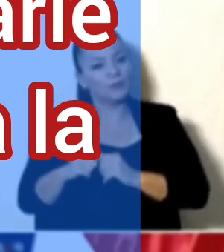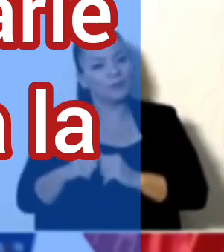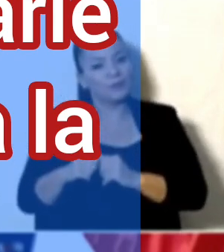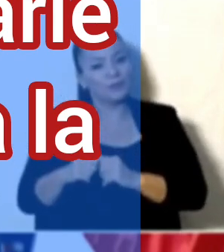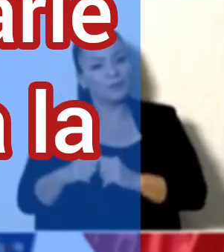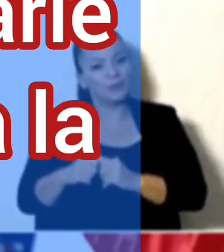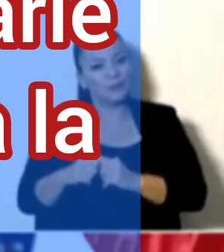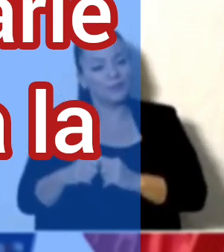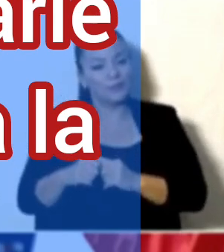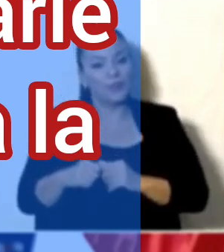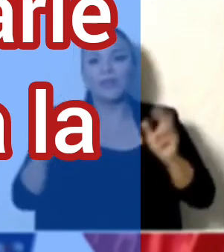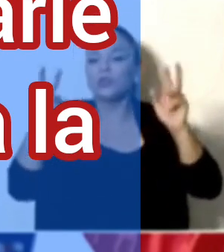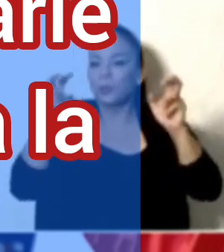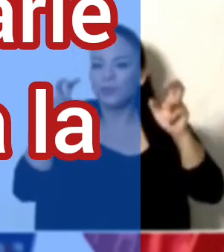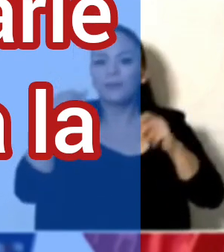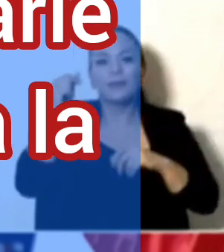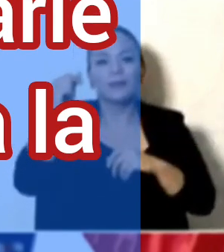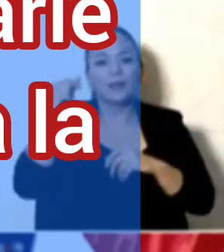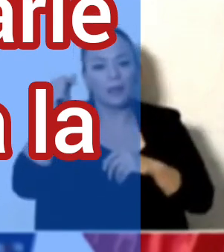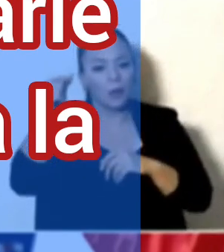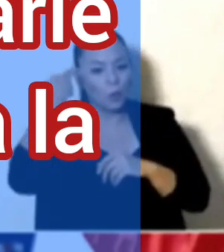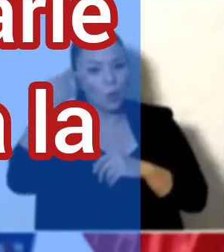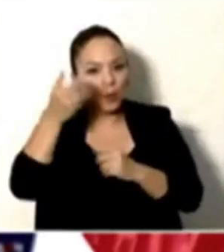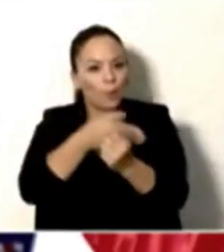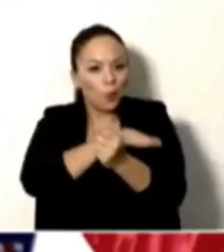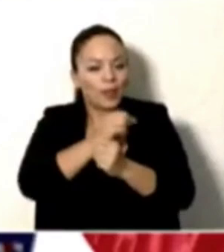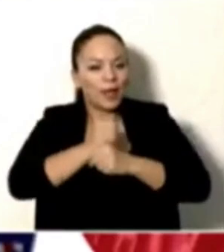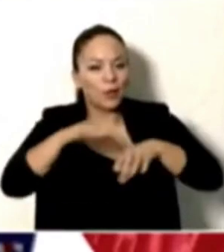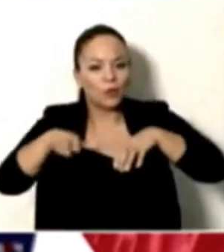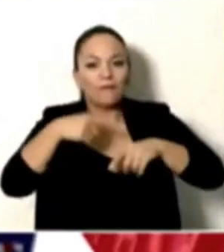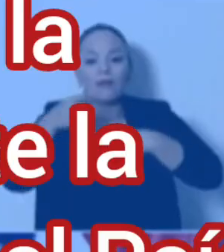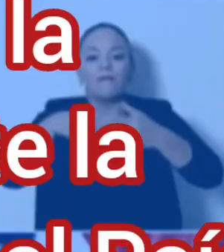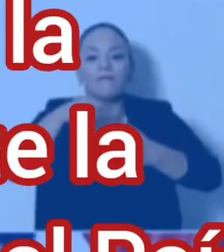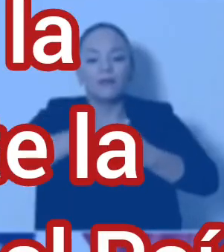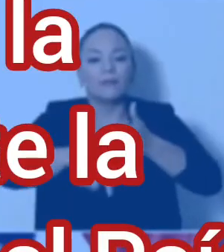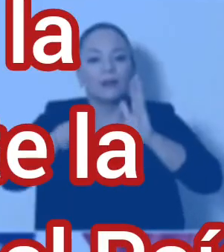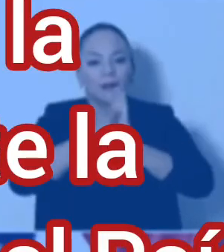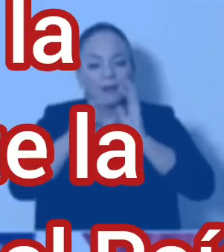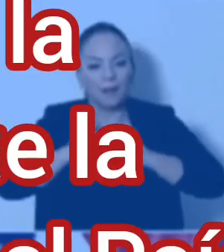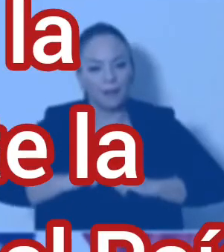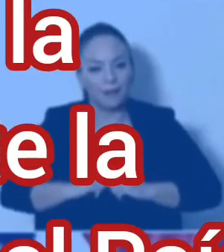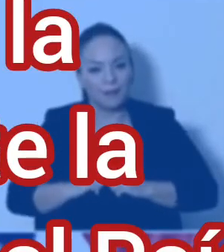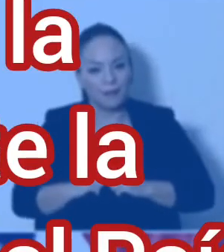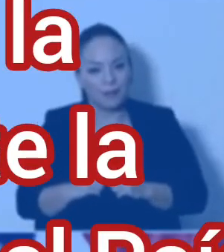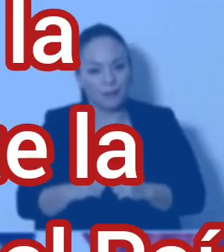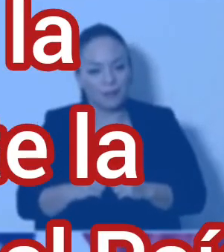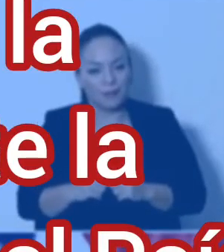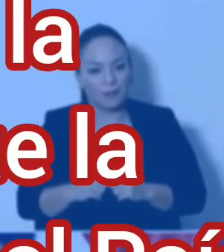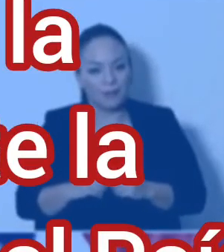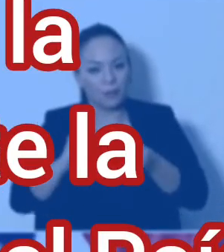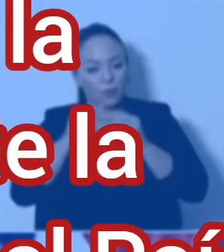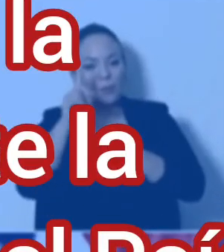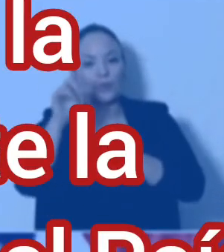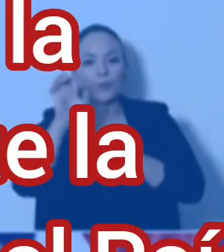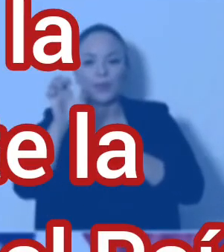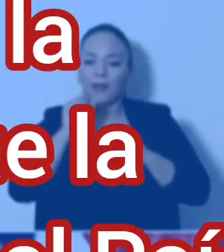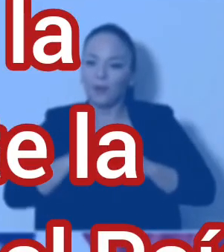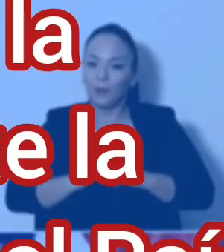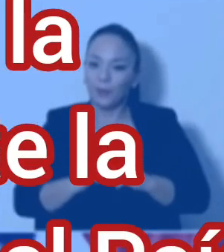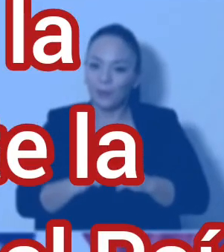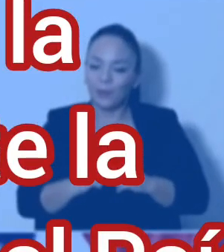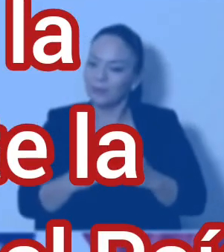que el Ejecutivo iba a firmar la ley para que estuviera al día siguiente, el 1 de